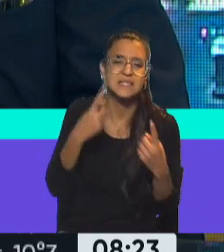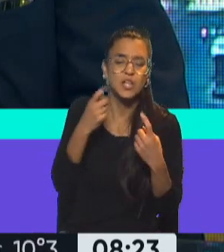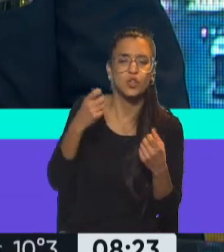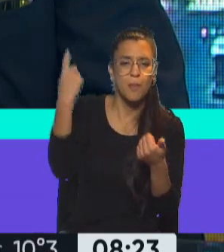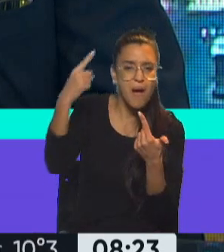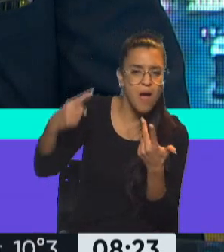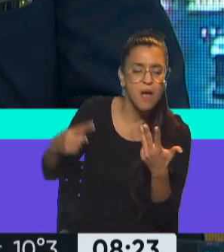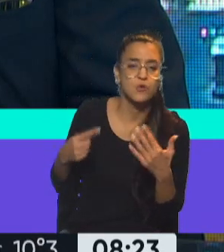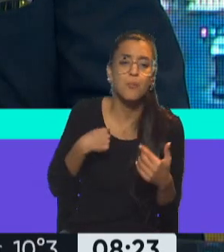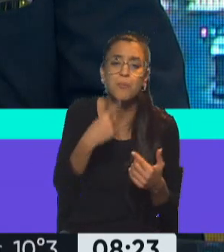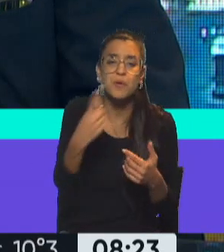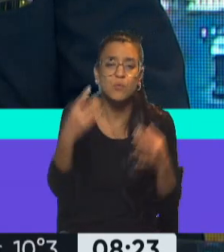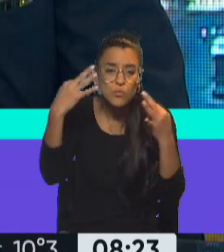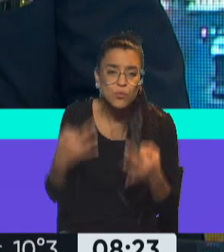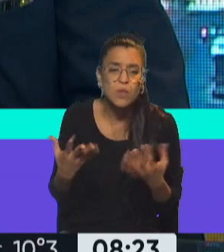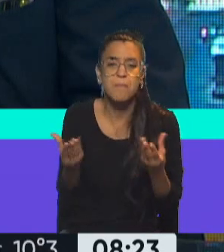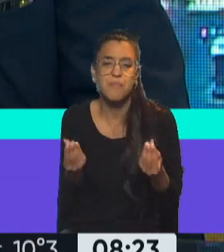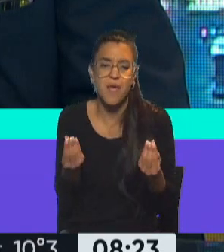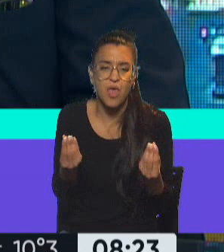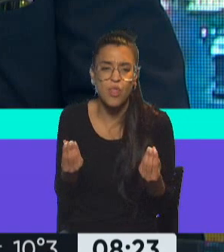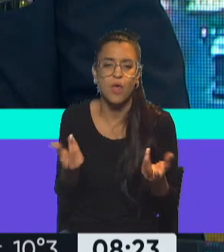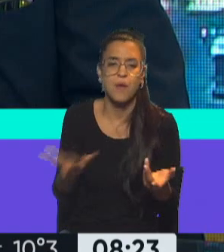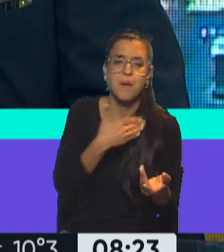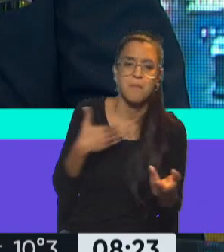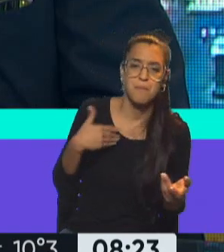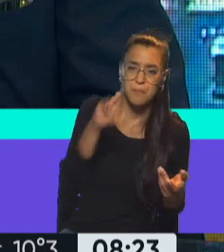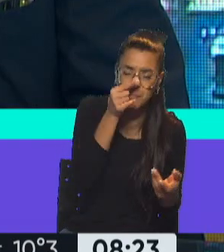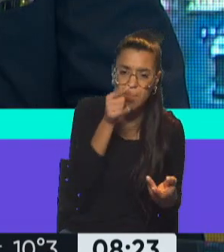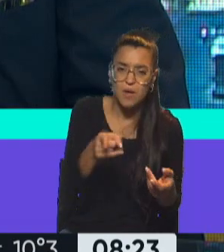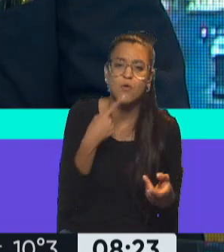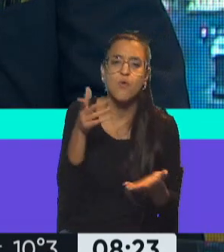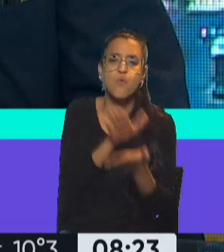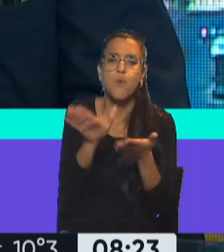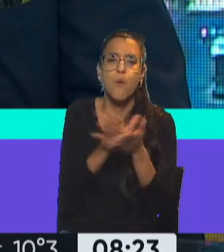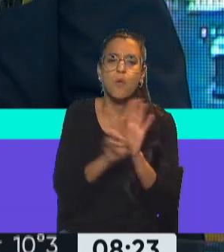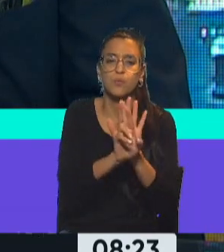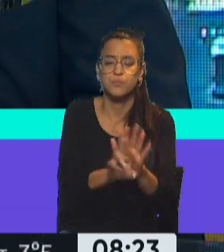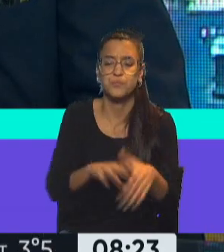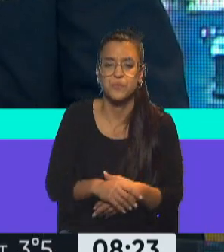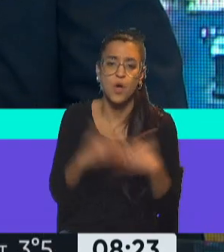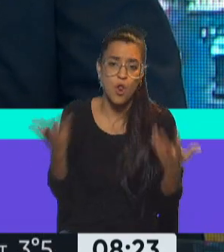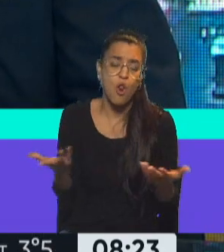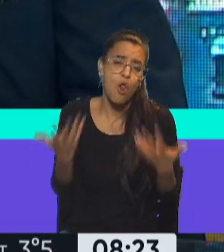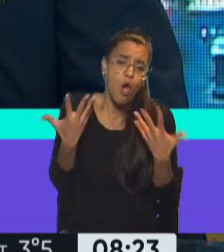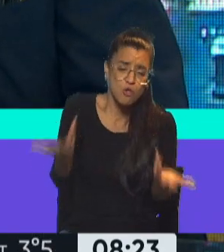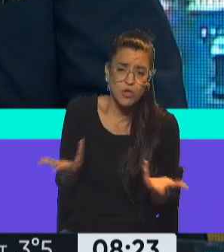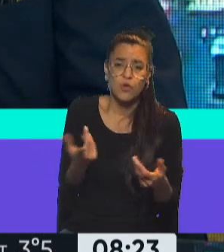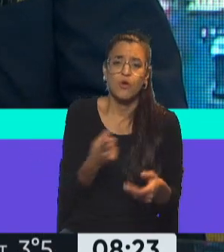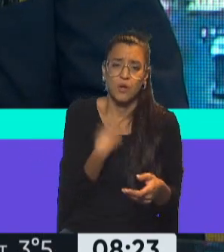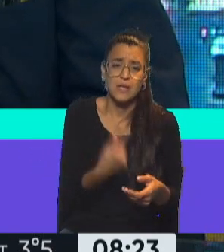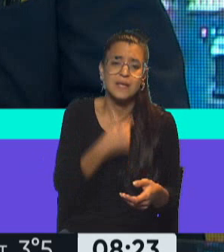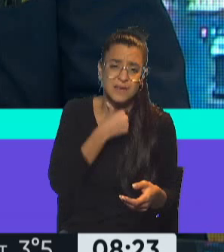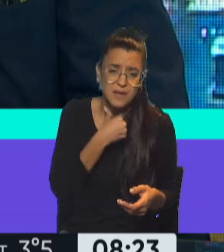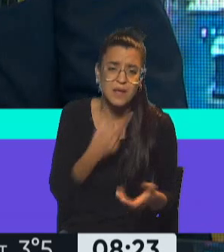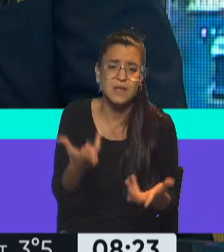reacción? Se lo pregunto en función justamente del temor que tienen padres y madres con esta nueva autorización. No, es lógico, creo que uno quiere tener